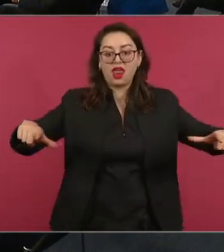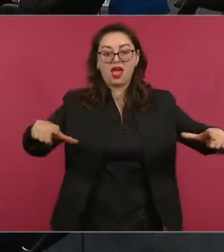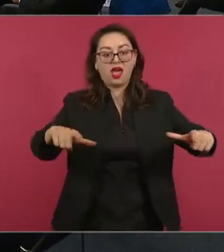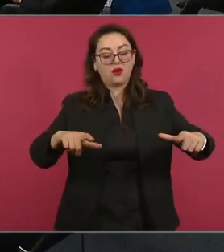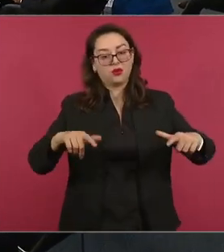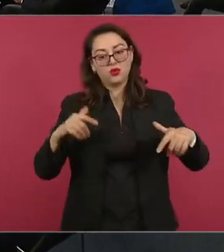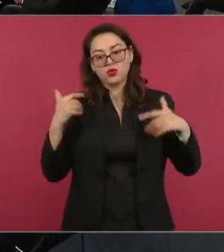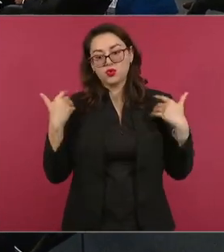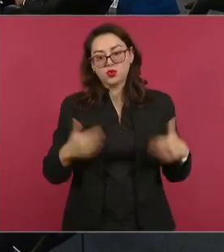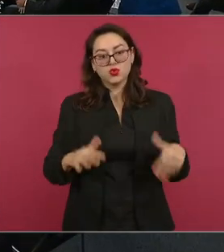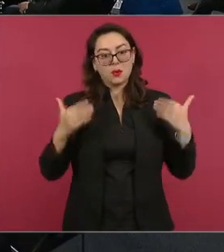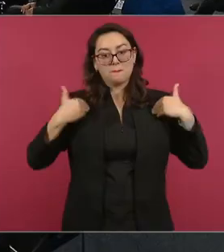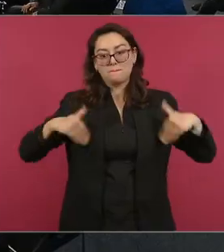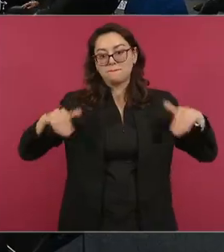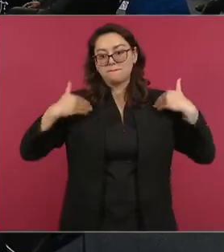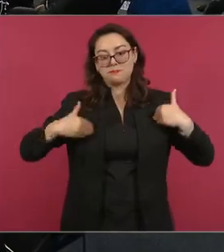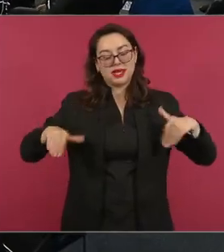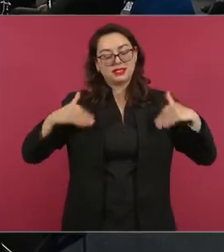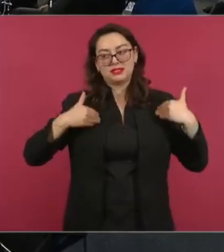Es un paseo.